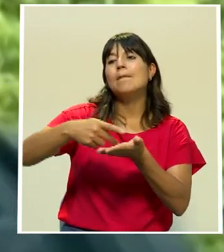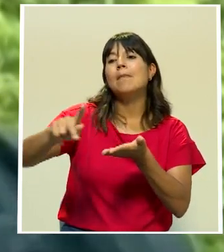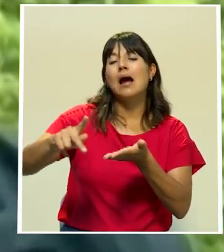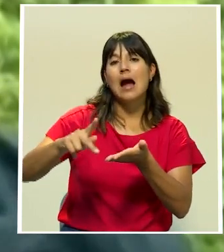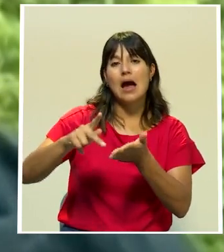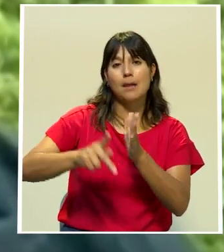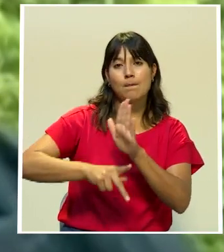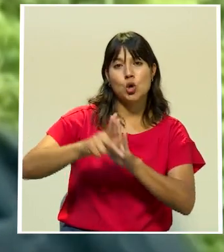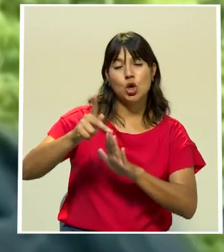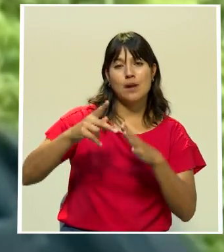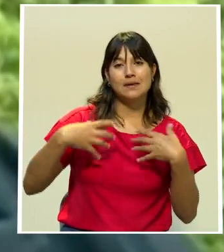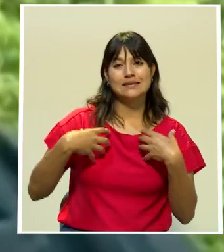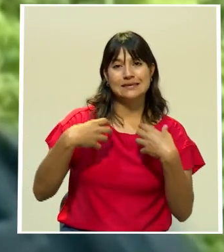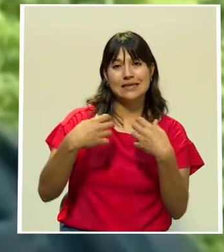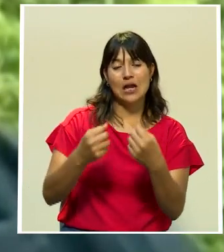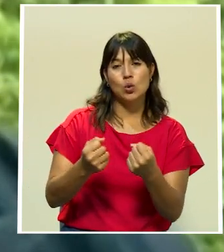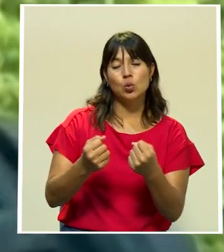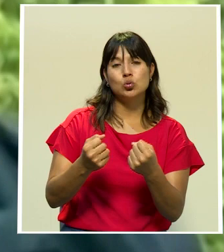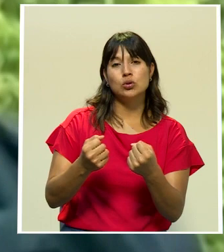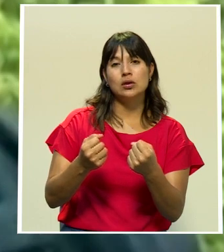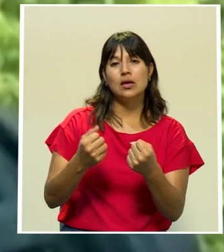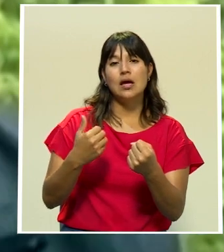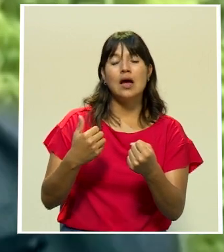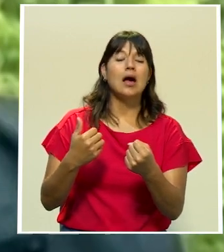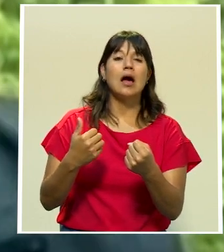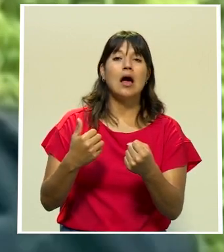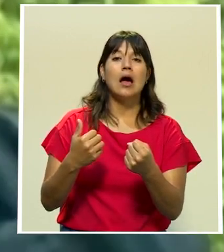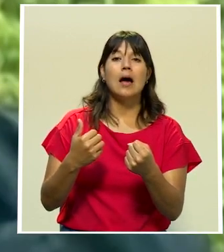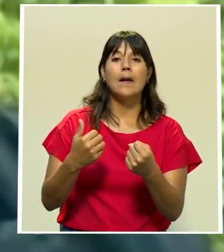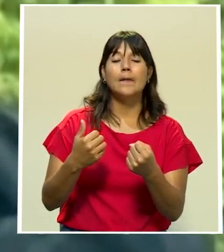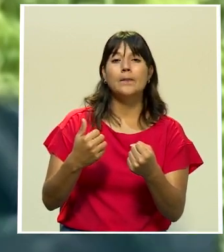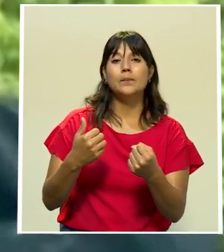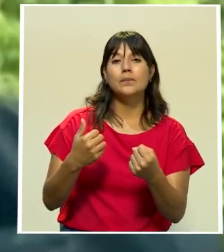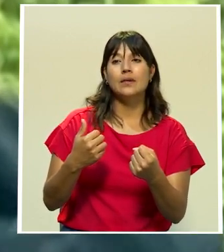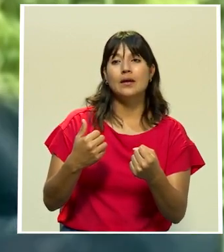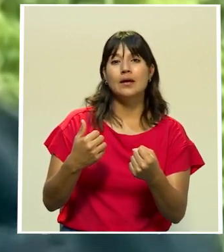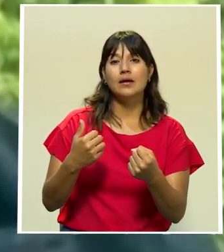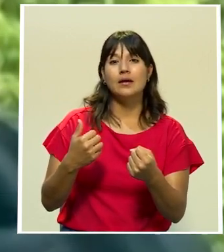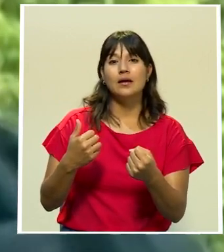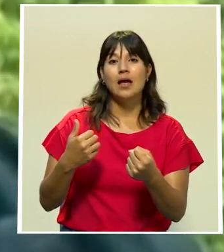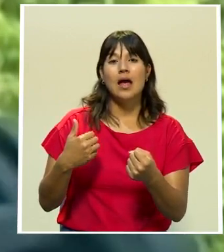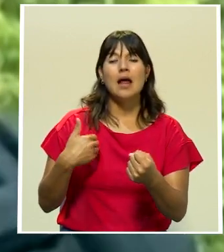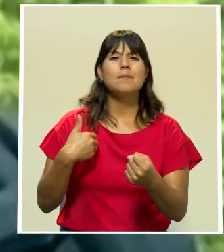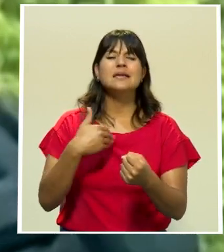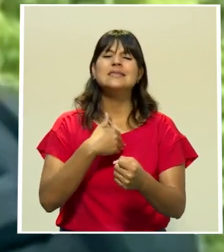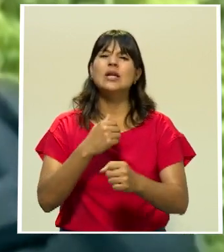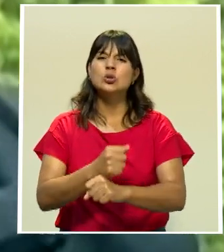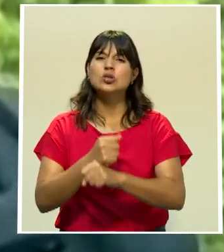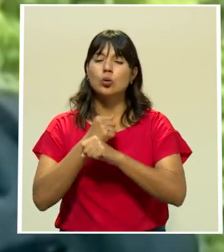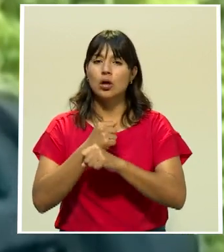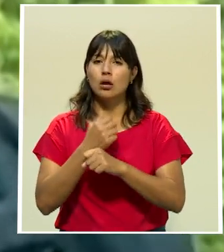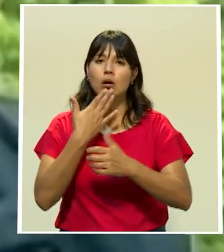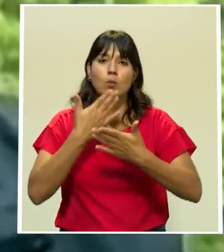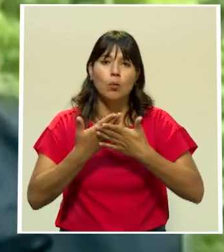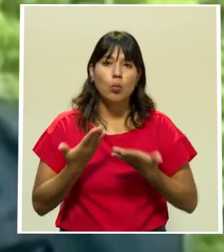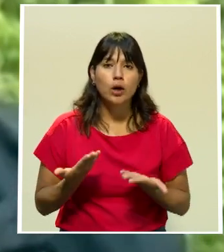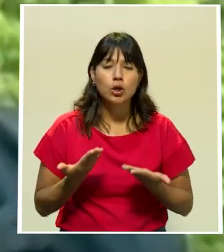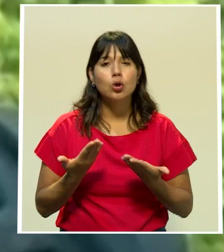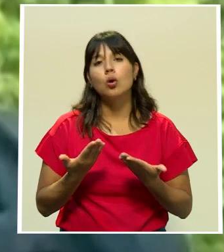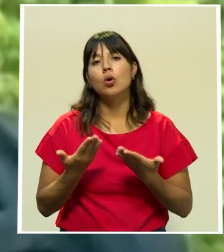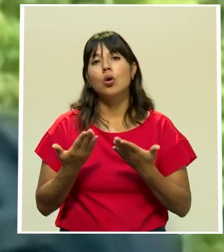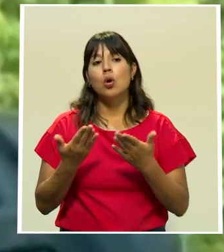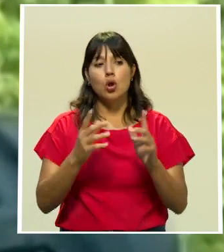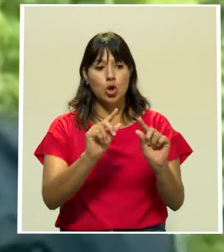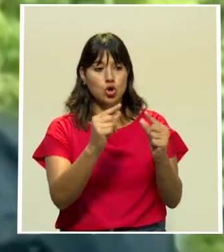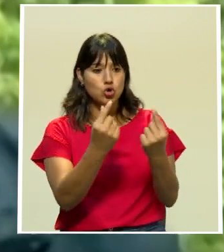salud al Ministerio de Salud. Perdón, al Ministerio de Seguridad. Bueno, sencillamente los grupos